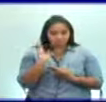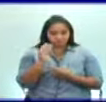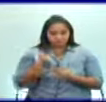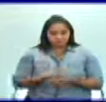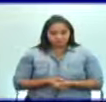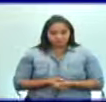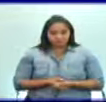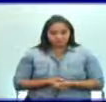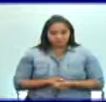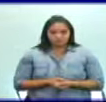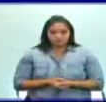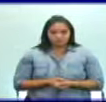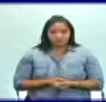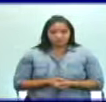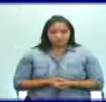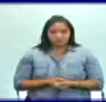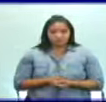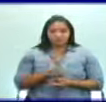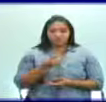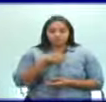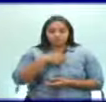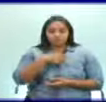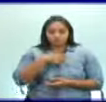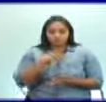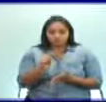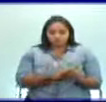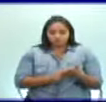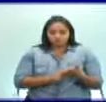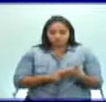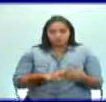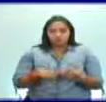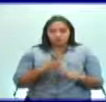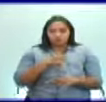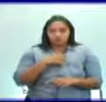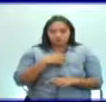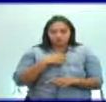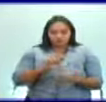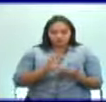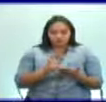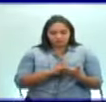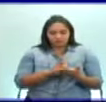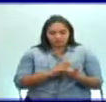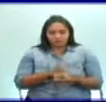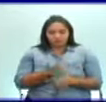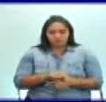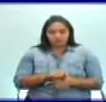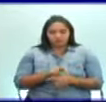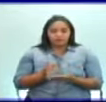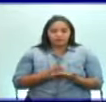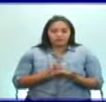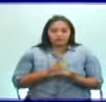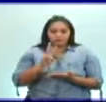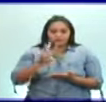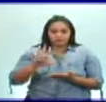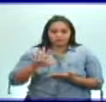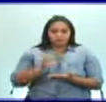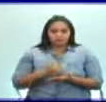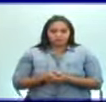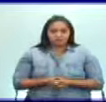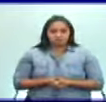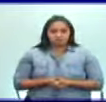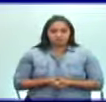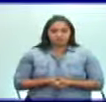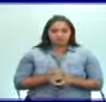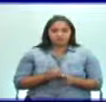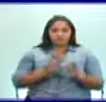x. Esto no tiene que copiarlo, pues aparece en el libro de texto, específicamente en la página 35. Ahora vamos a